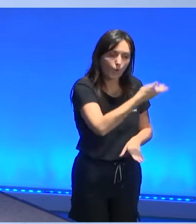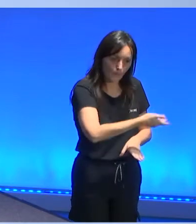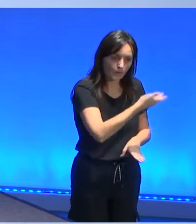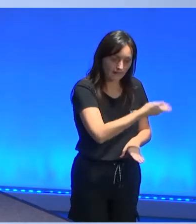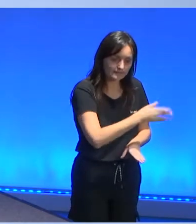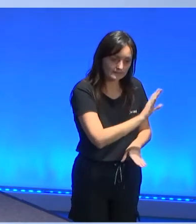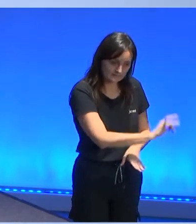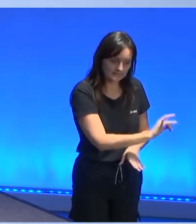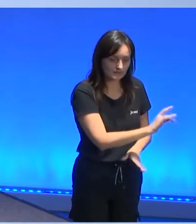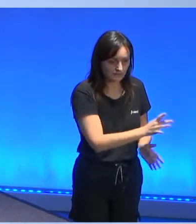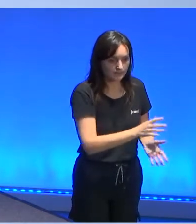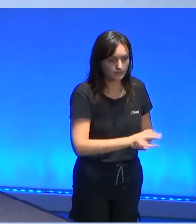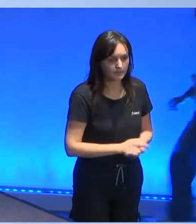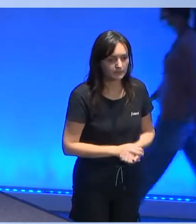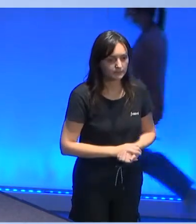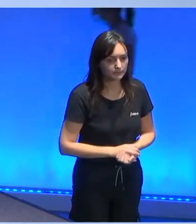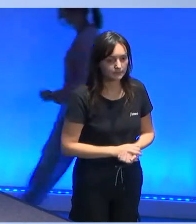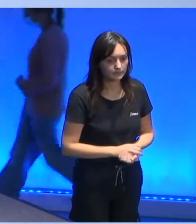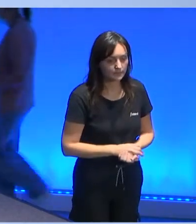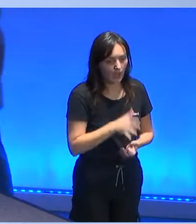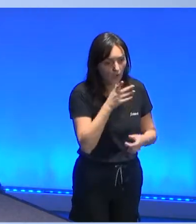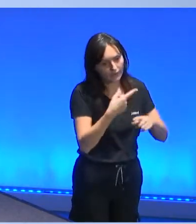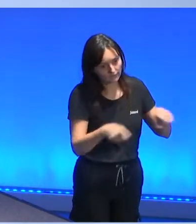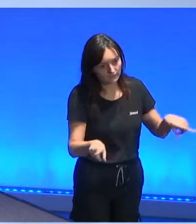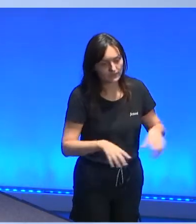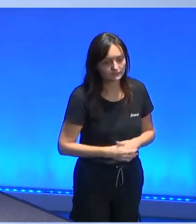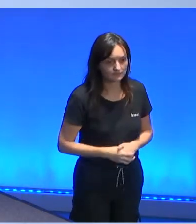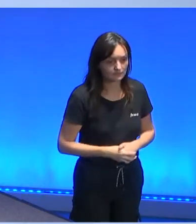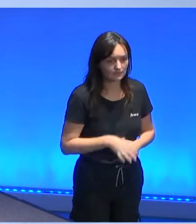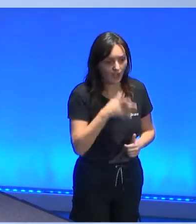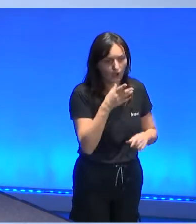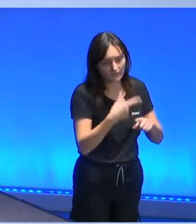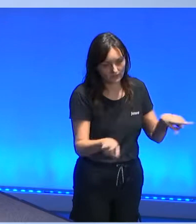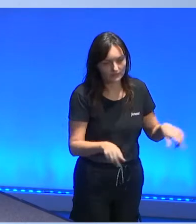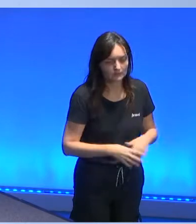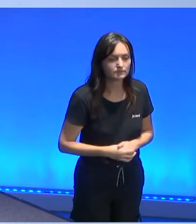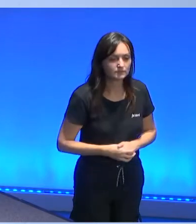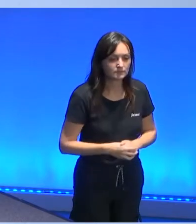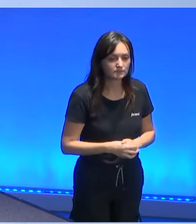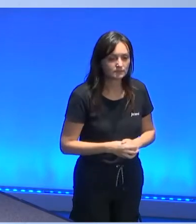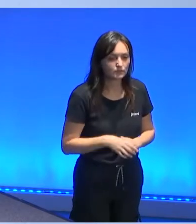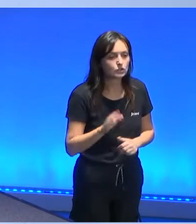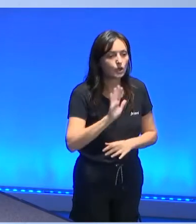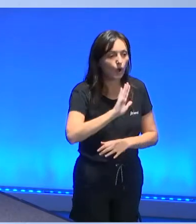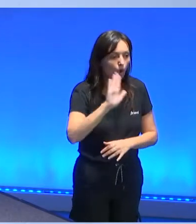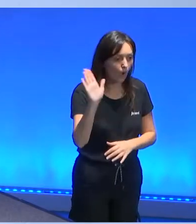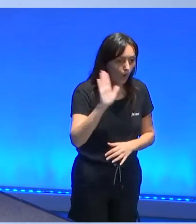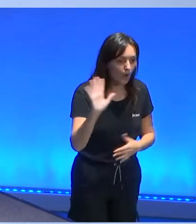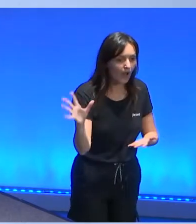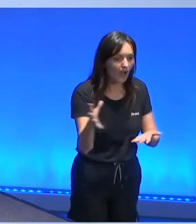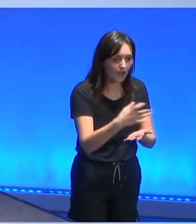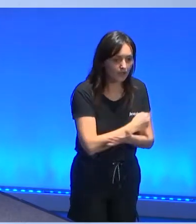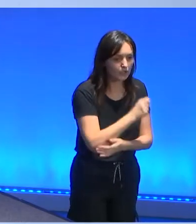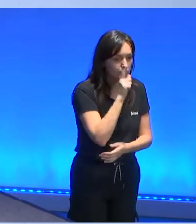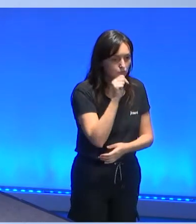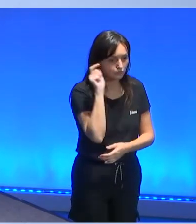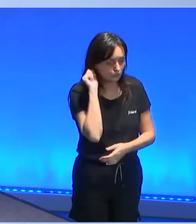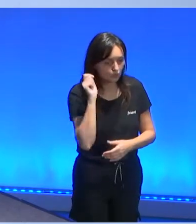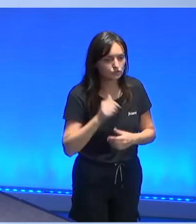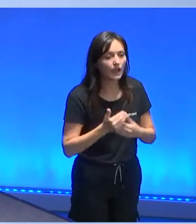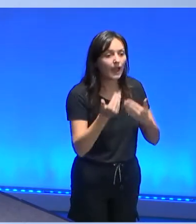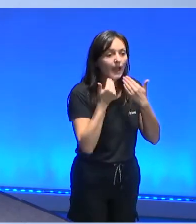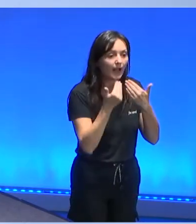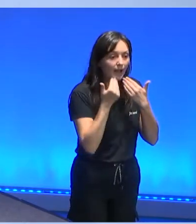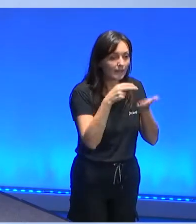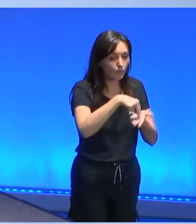pero es muy diferente, es muy diferente. Así que hola a todos y a todas,